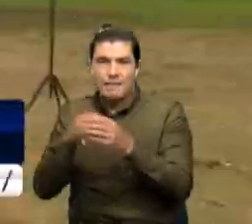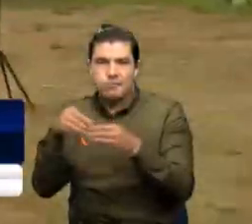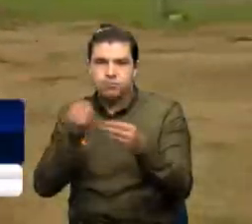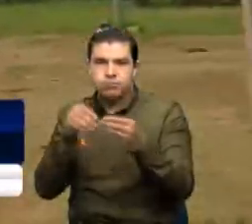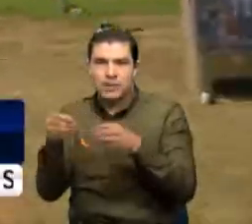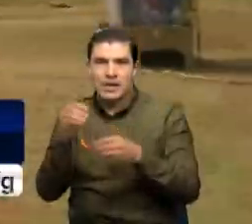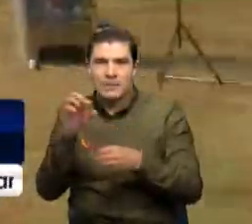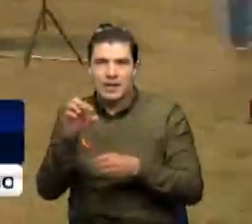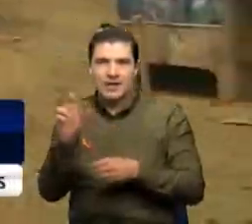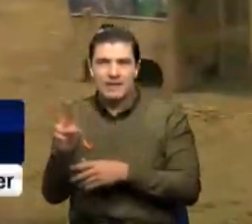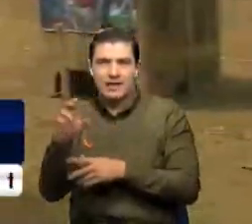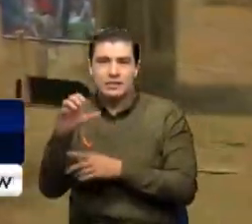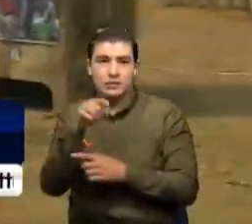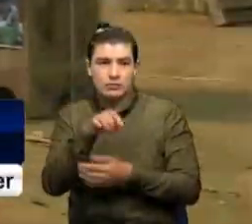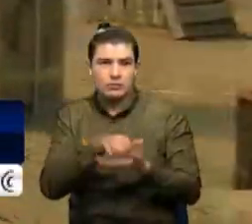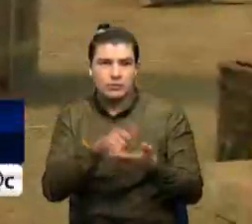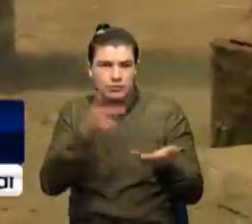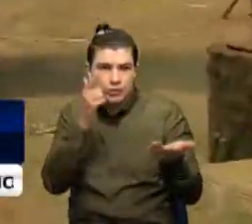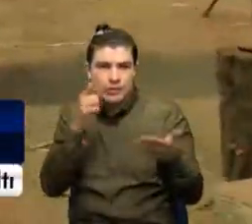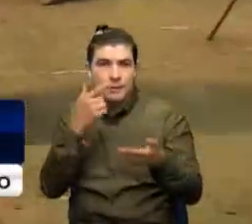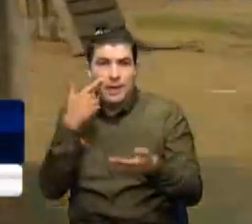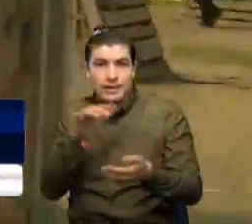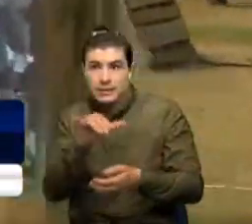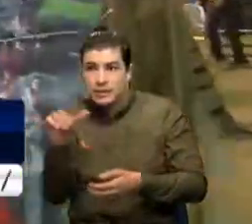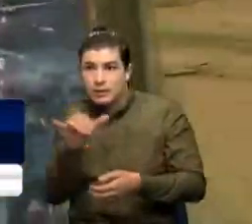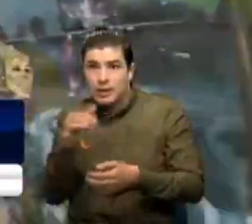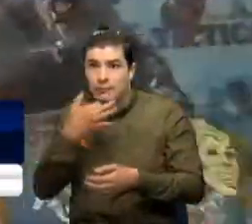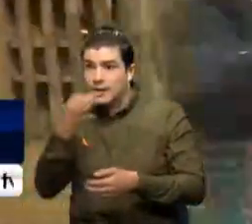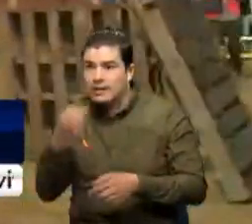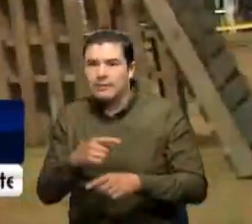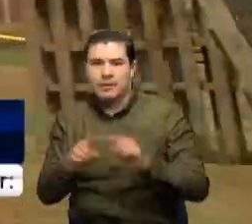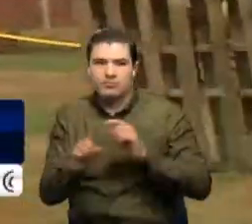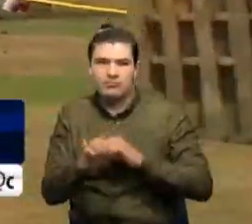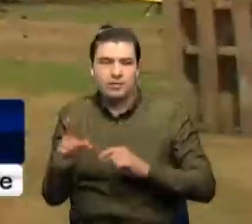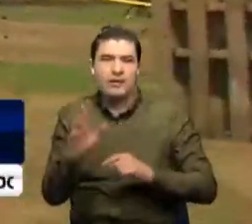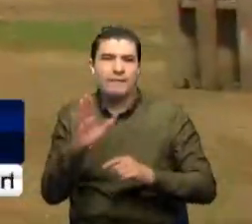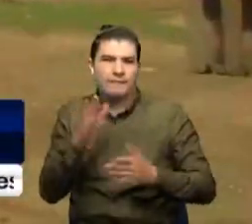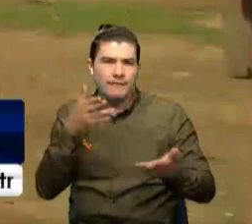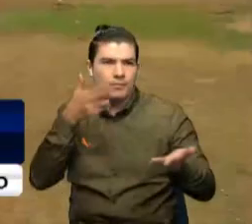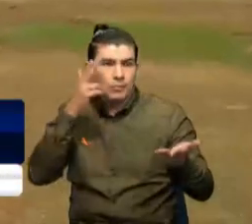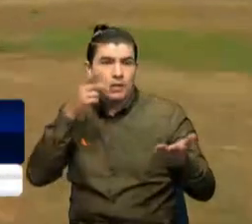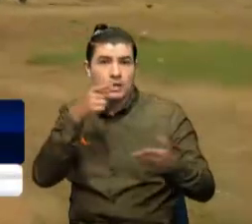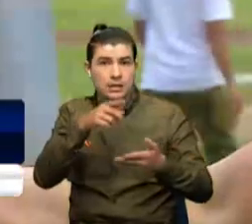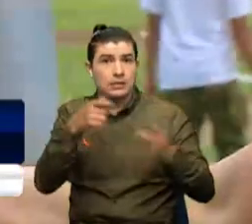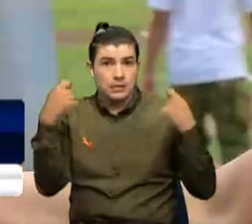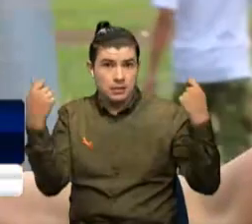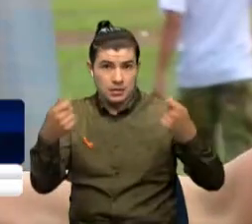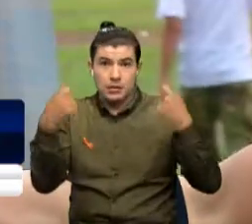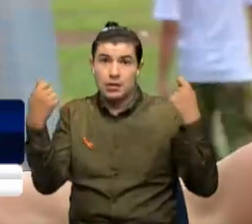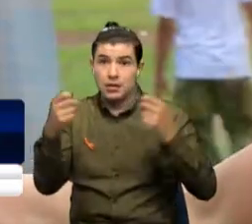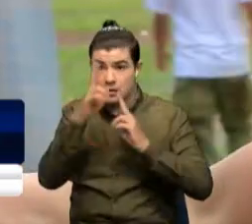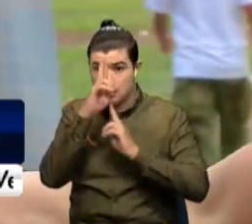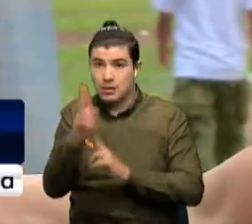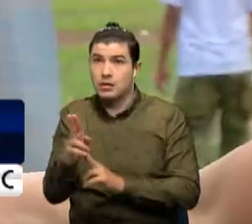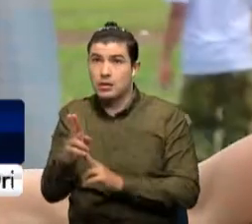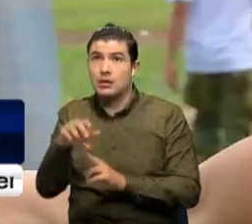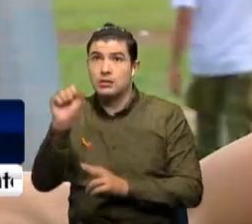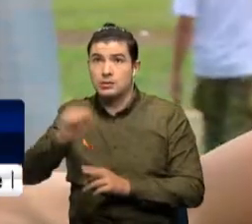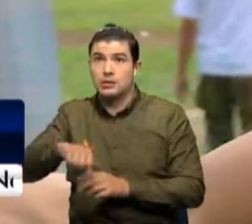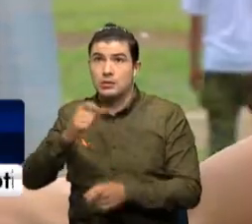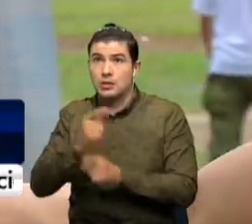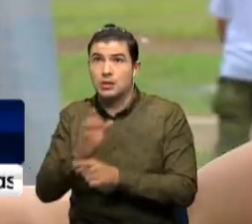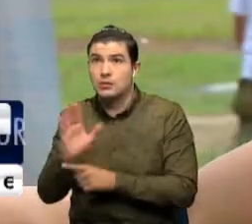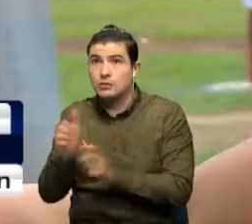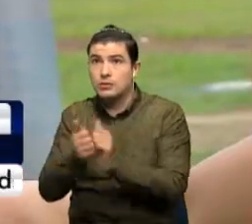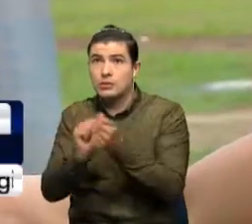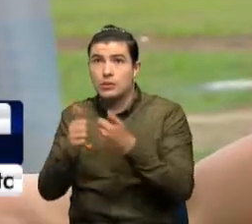las armas o equipos son similares a las reales. El airsoft promueve el honor y el respeto. Maneja unos principios